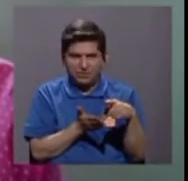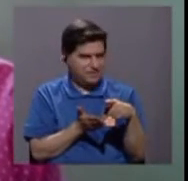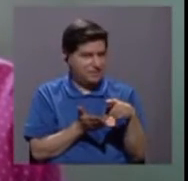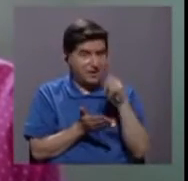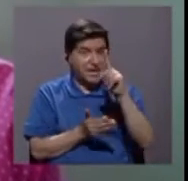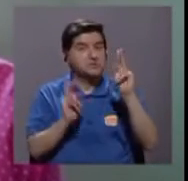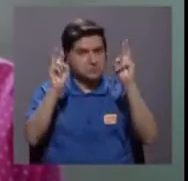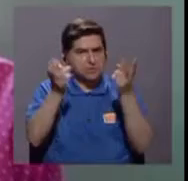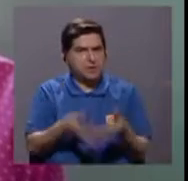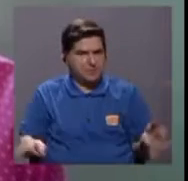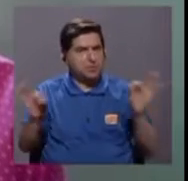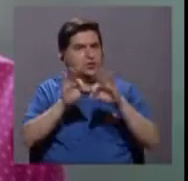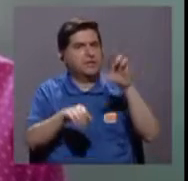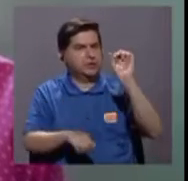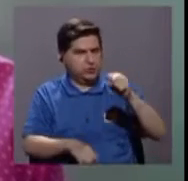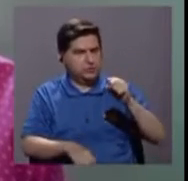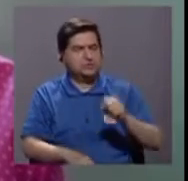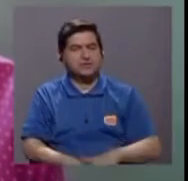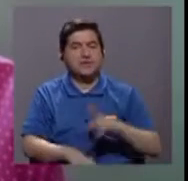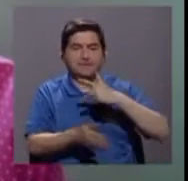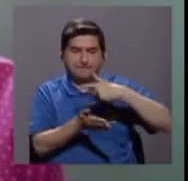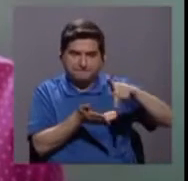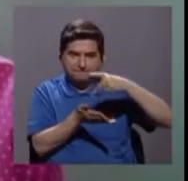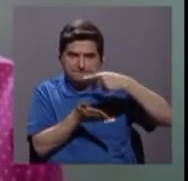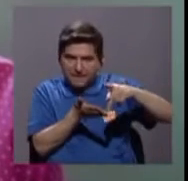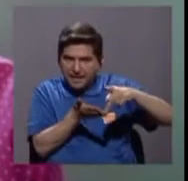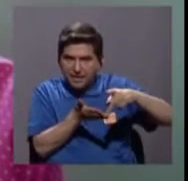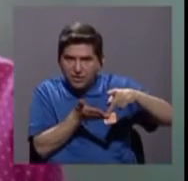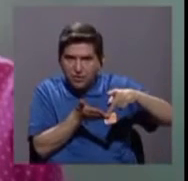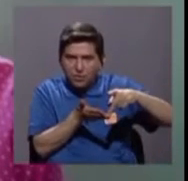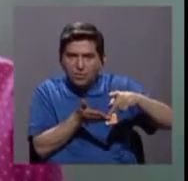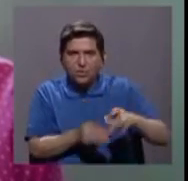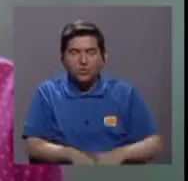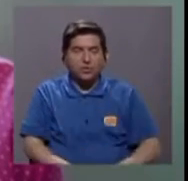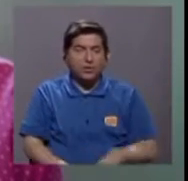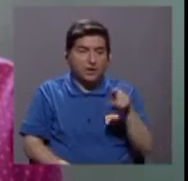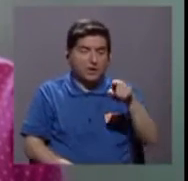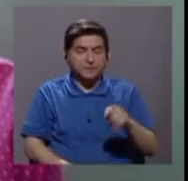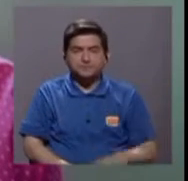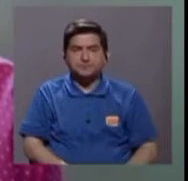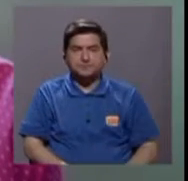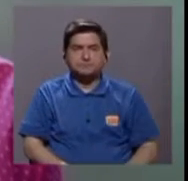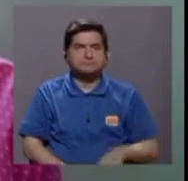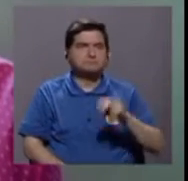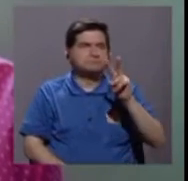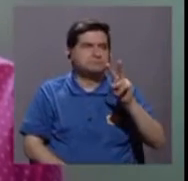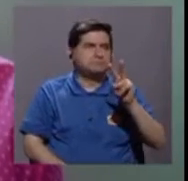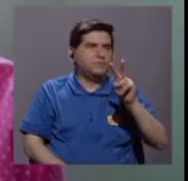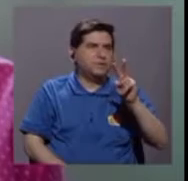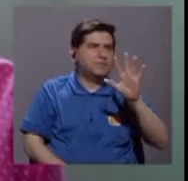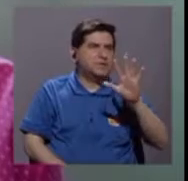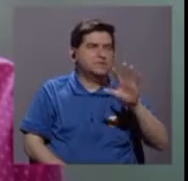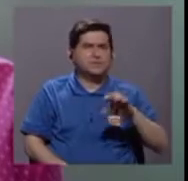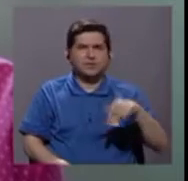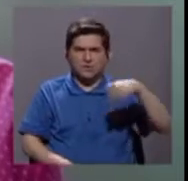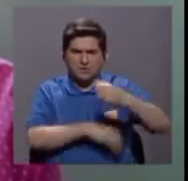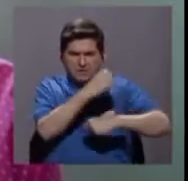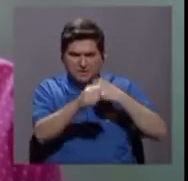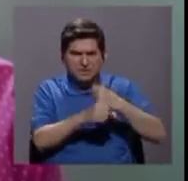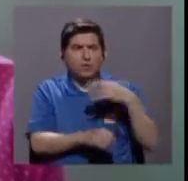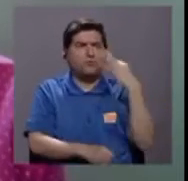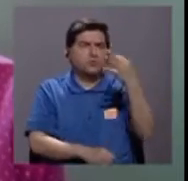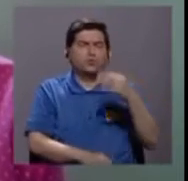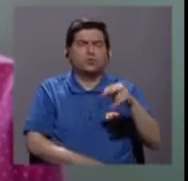es un tema importante, porque las remuneraciones, digamos, absorben como el 25 o ahora este año, para el año entrante